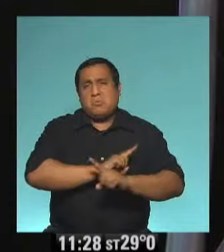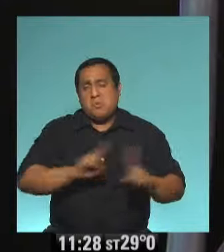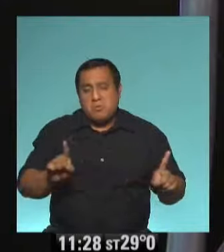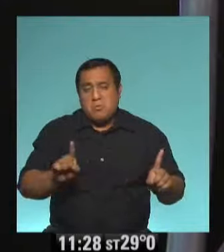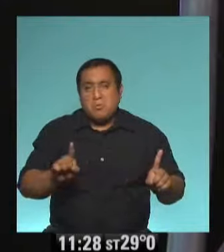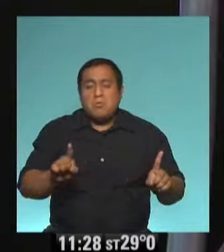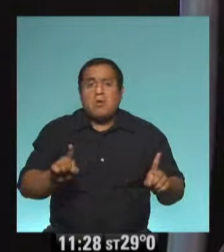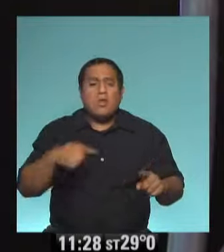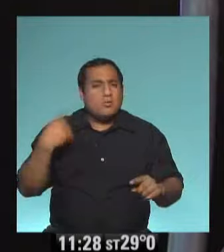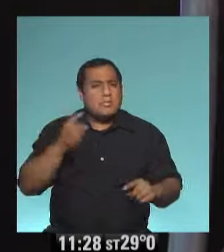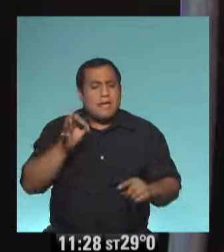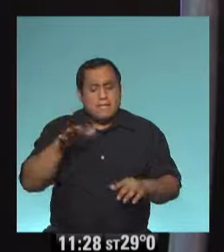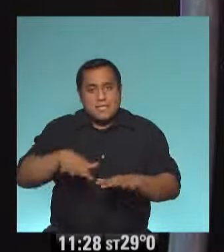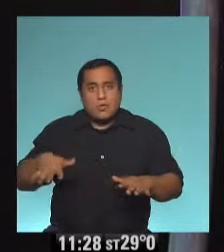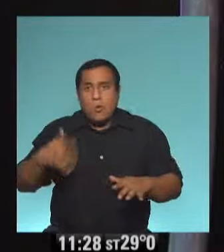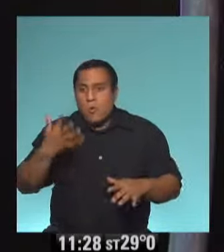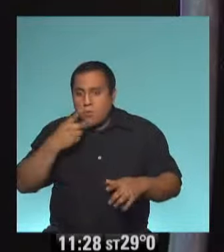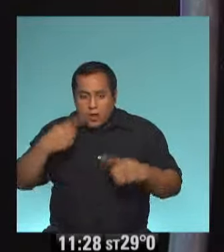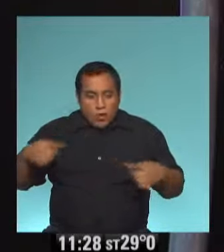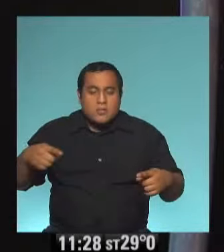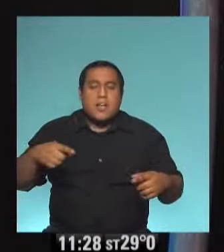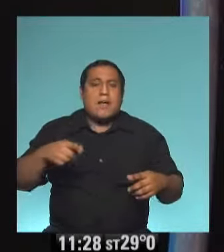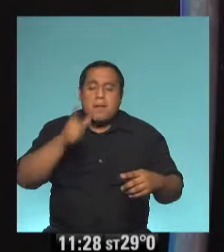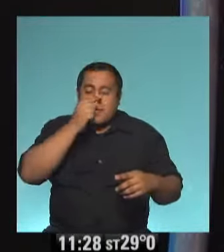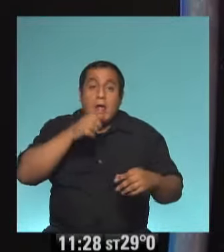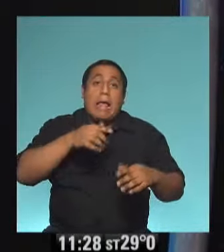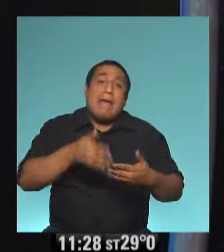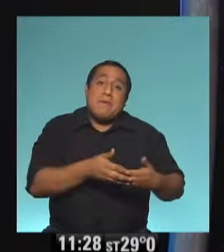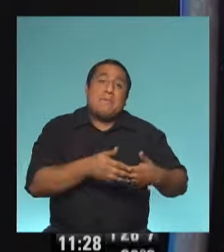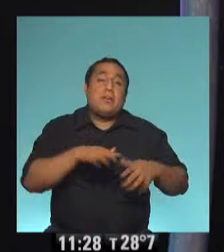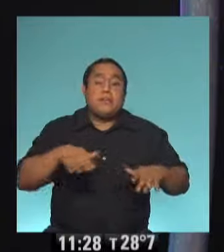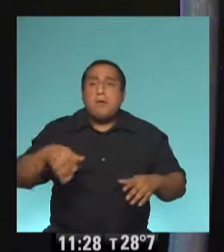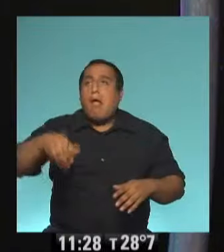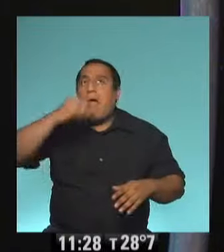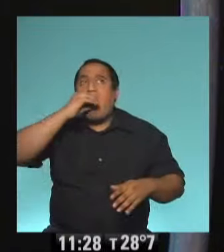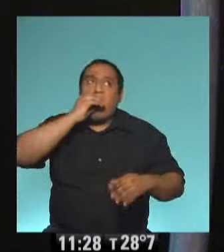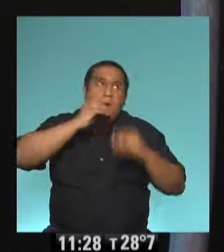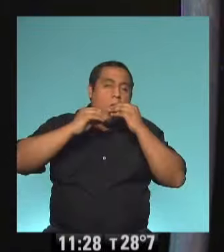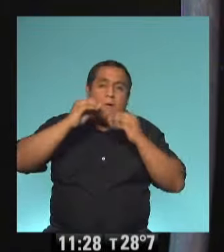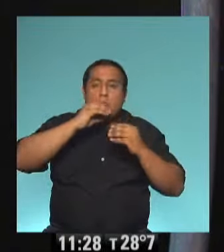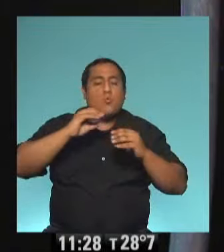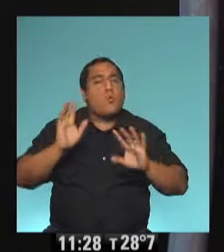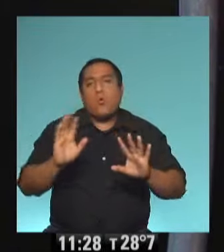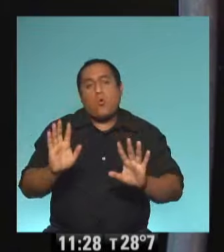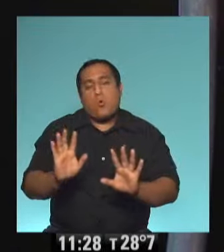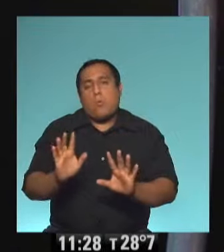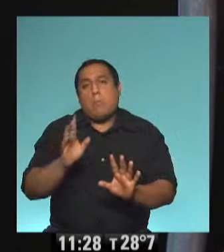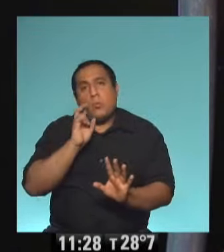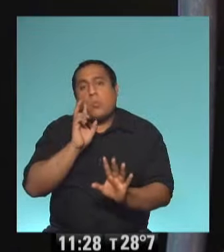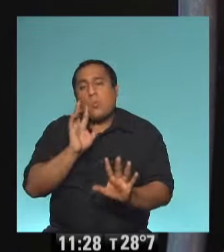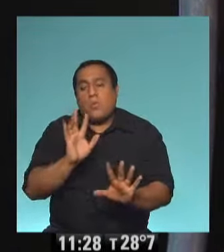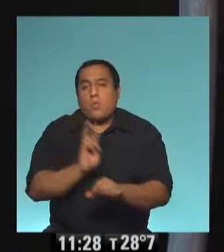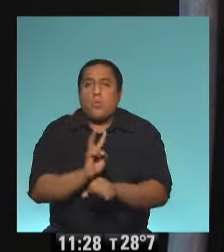desde chiquitos nos gusta jugar con cosas de madera y no, los bebés o los nenes chiquitos que se llevan cosas a la boca, tiene que estar todo eso cuidado. Y en